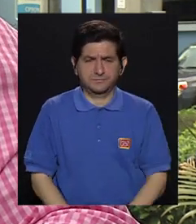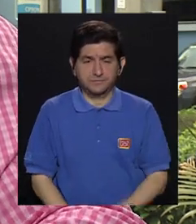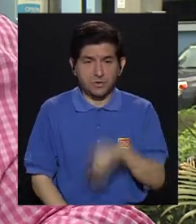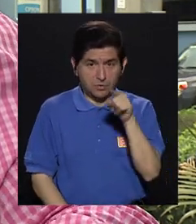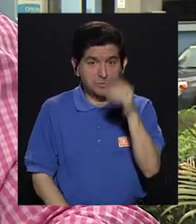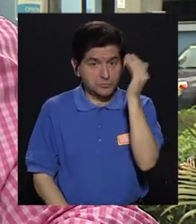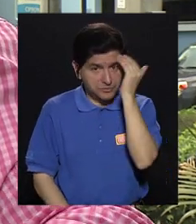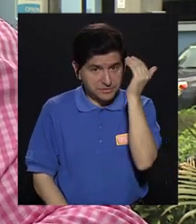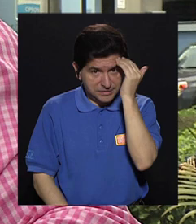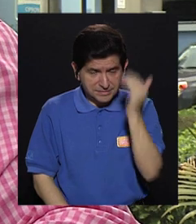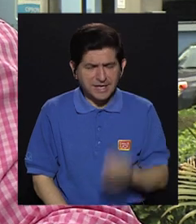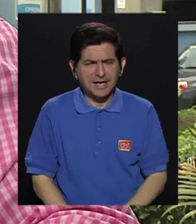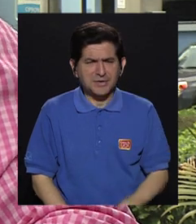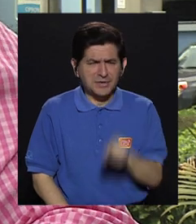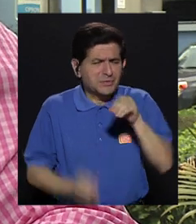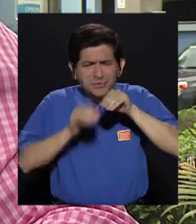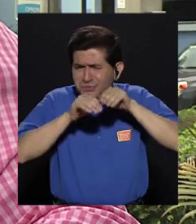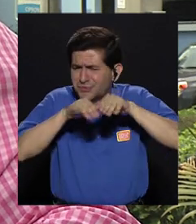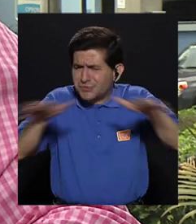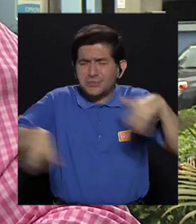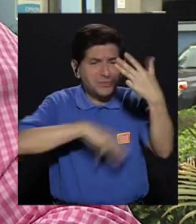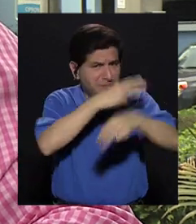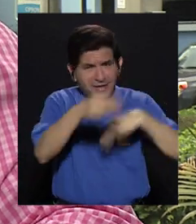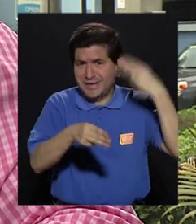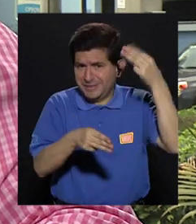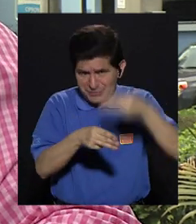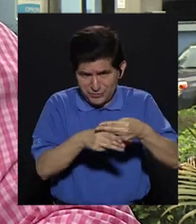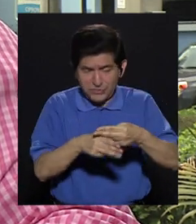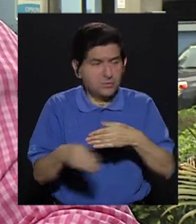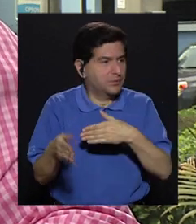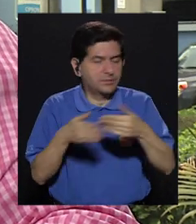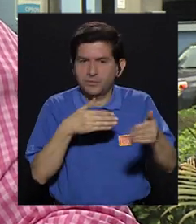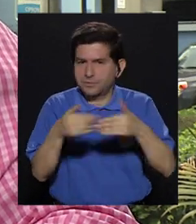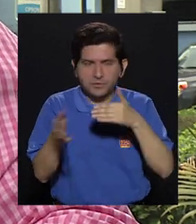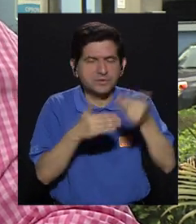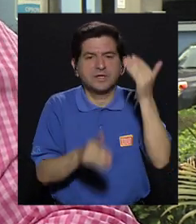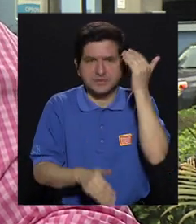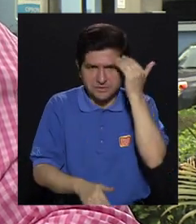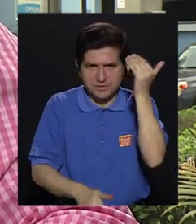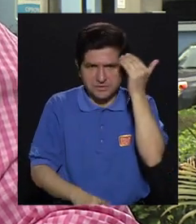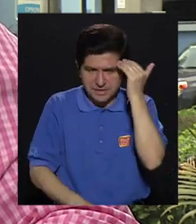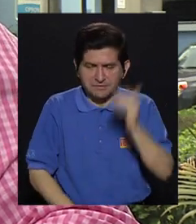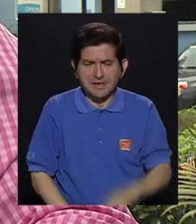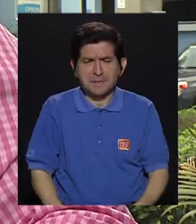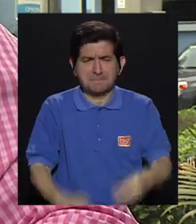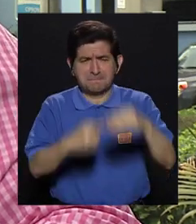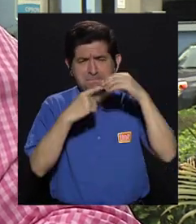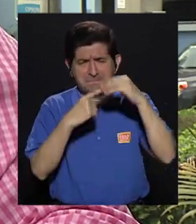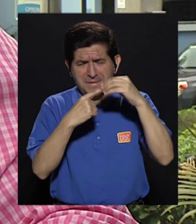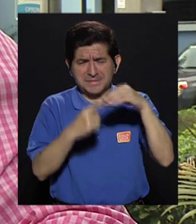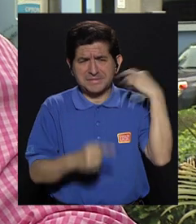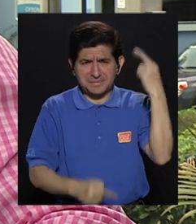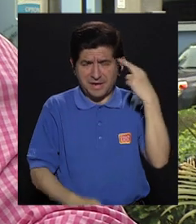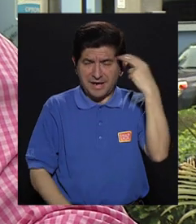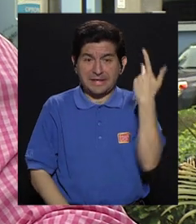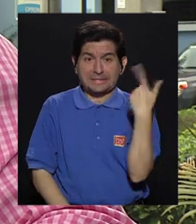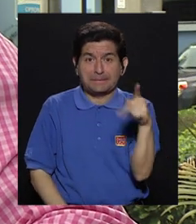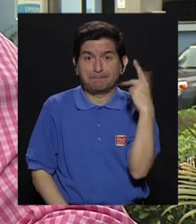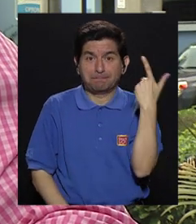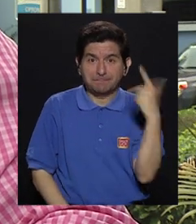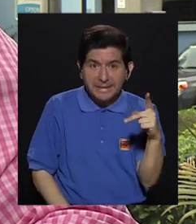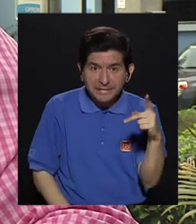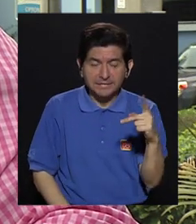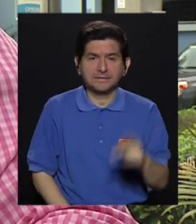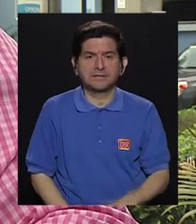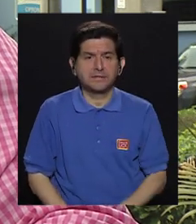cual, pues como ustedes bien saben, está sumamente extendido a nivel mundial. Y que a pesar de que se sabe que es uno de los principales factores de